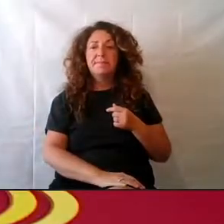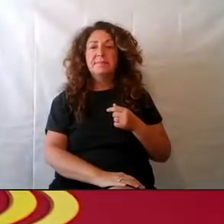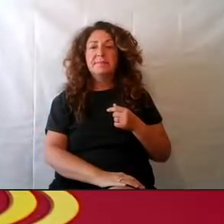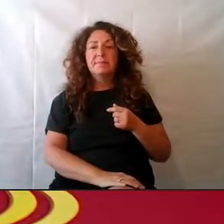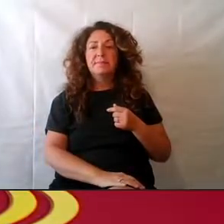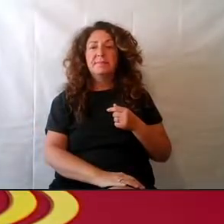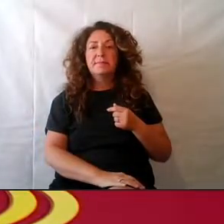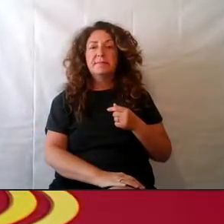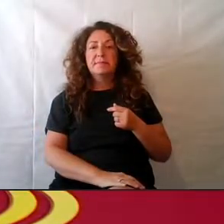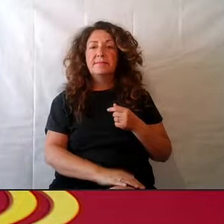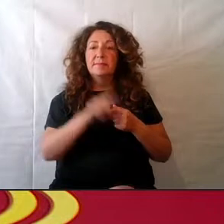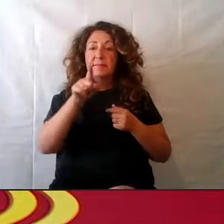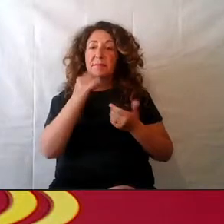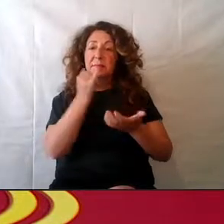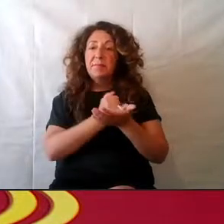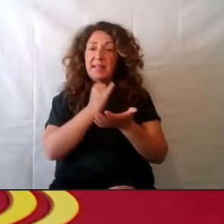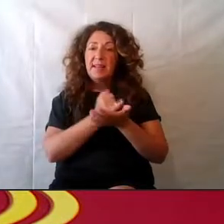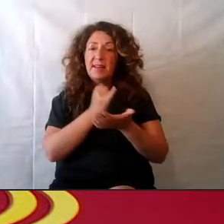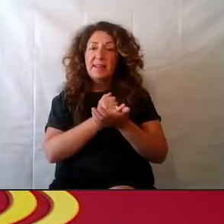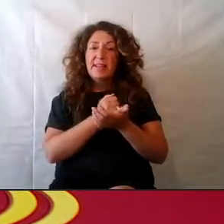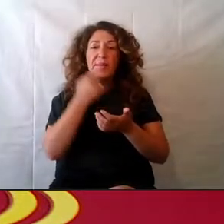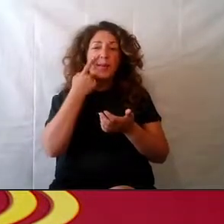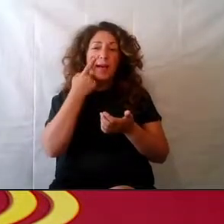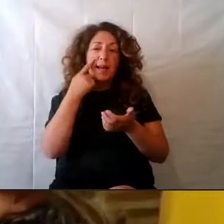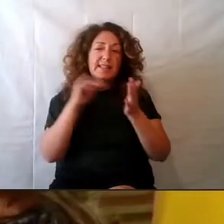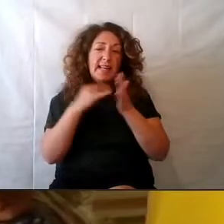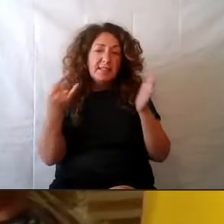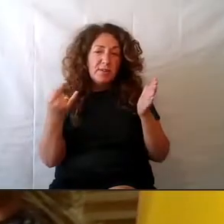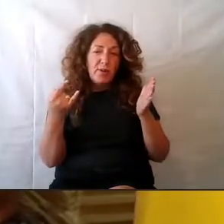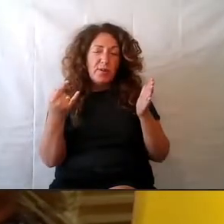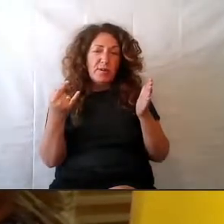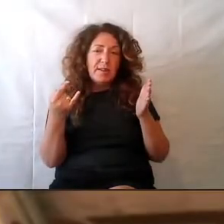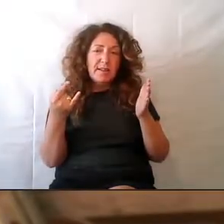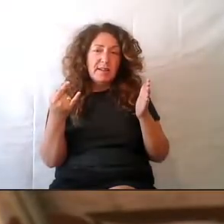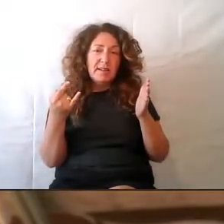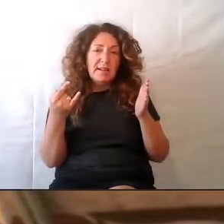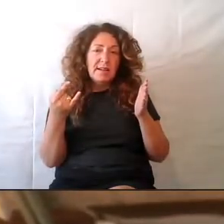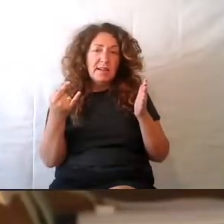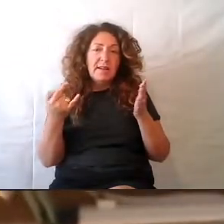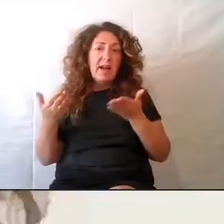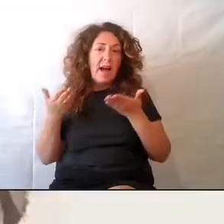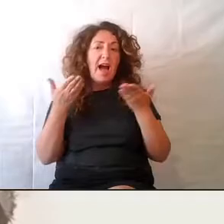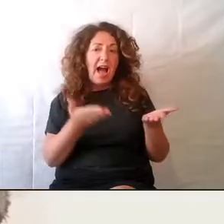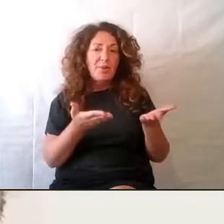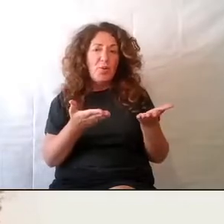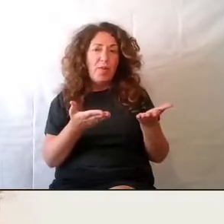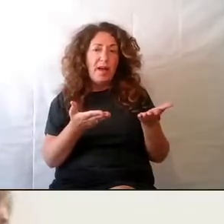que tratábamos era analizar como esa tecnología realmente ayuda a los usuarios